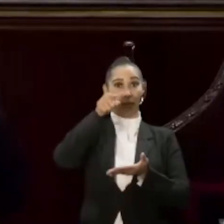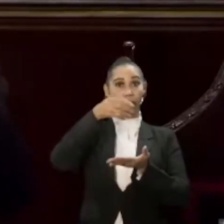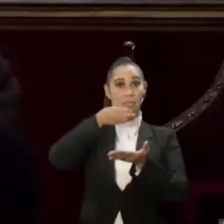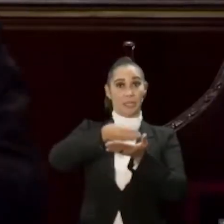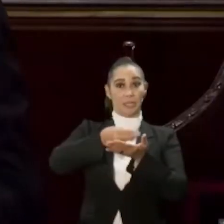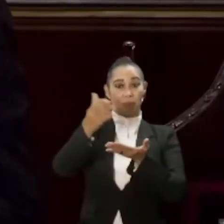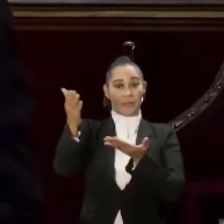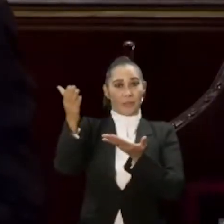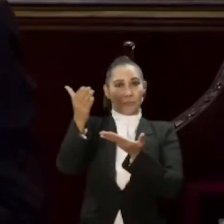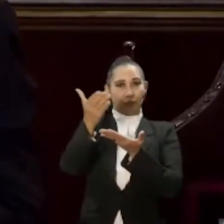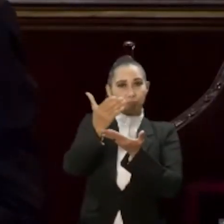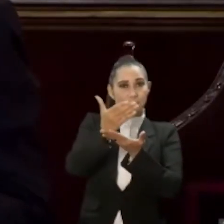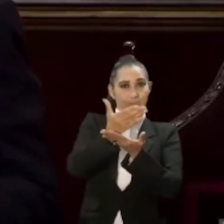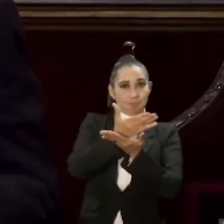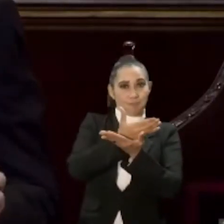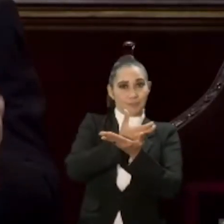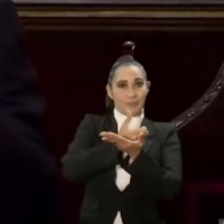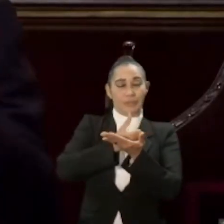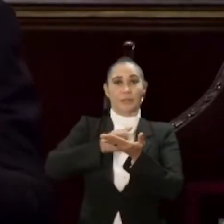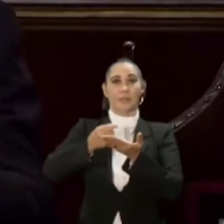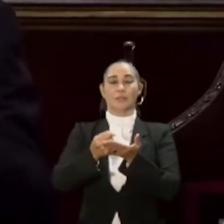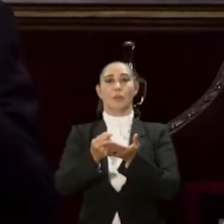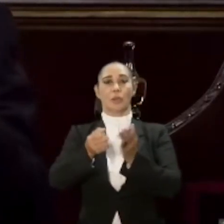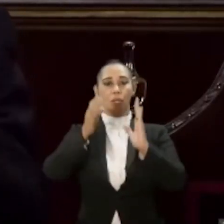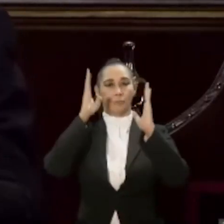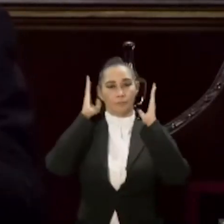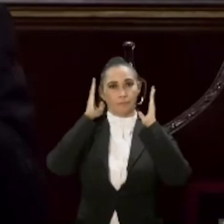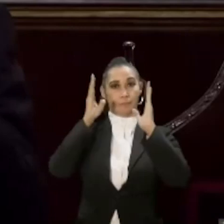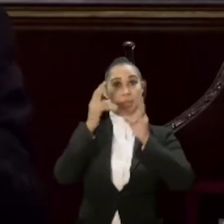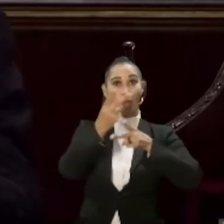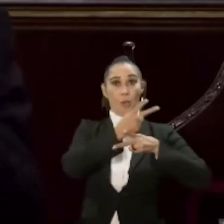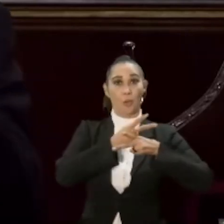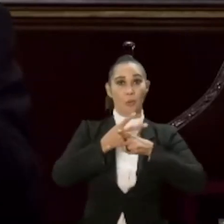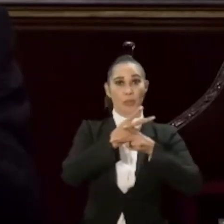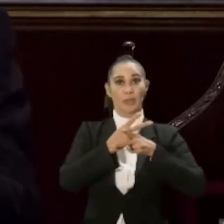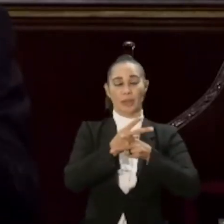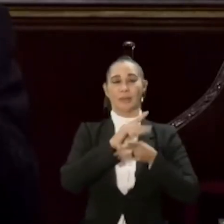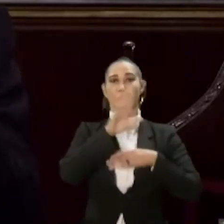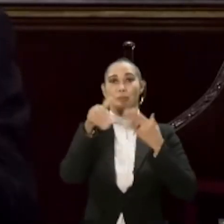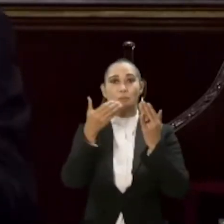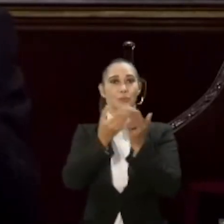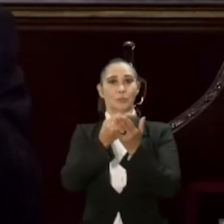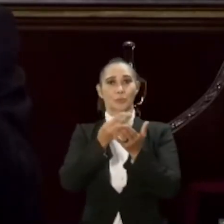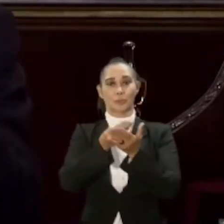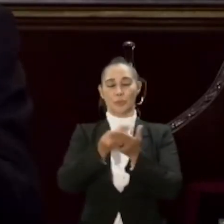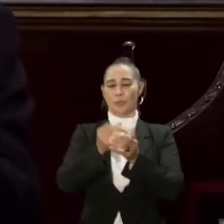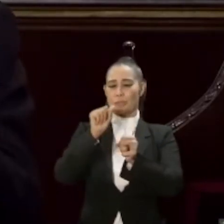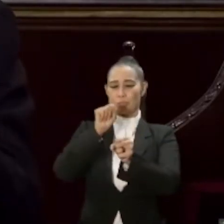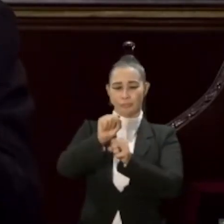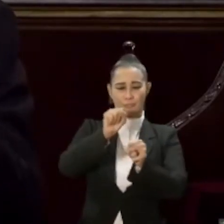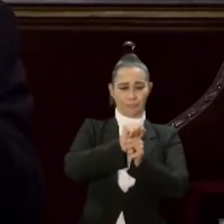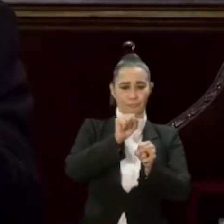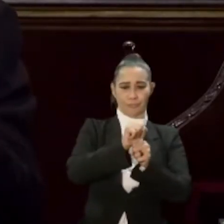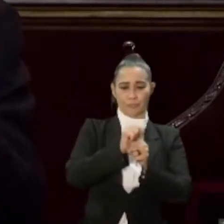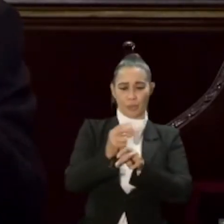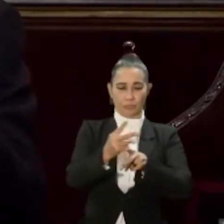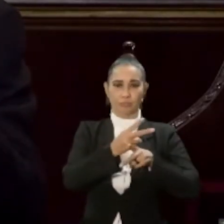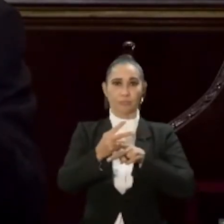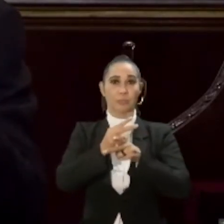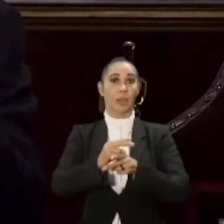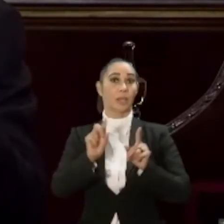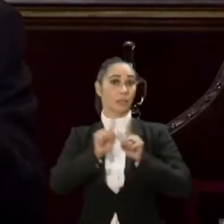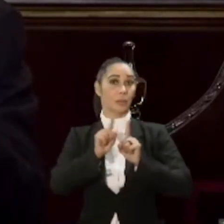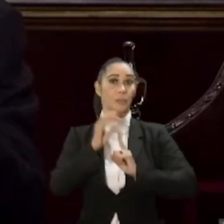Este incremento de la recaudación se ha dedicado a proteger el poder adquisitivo de la clase trabajadora y los hogares